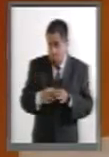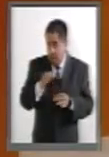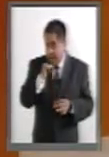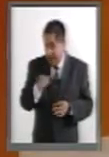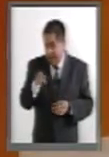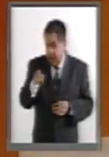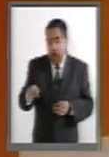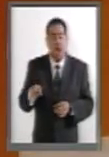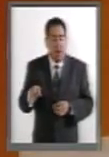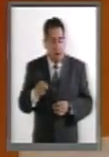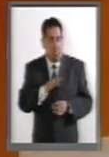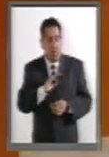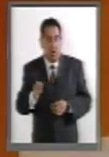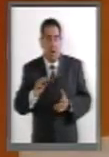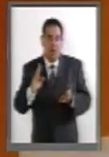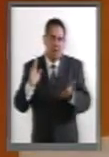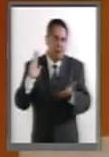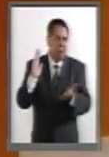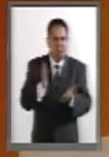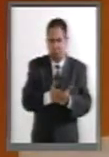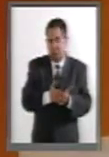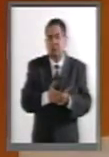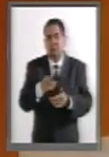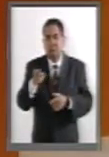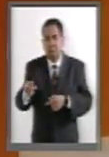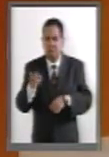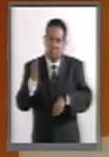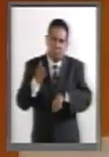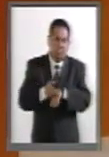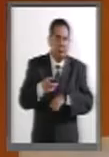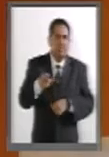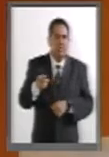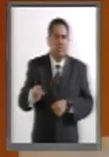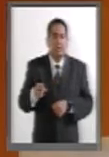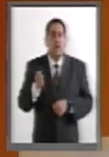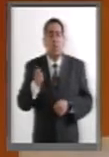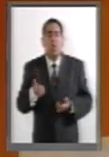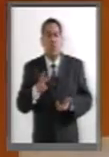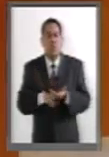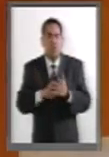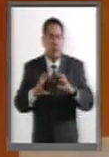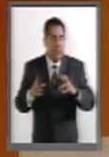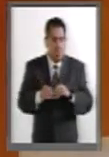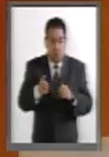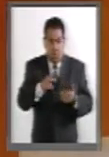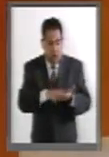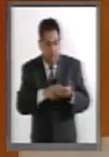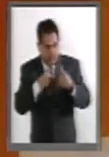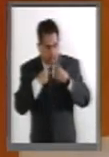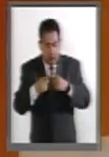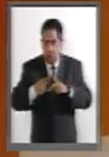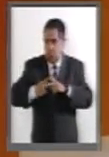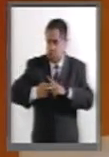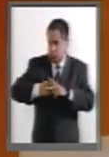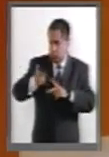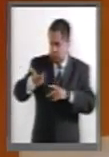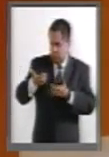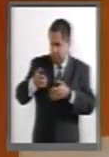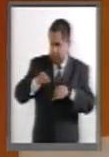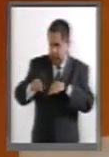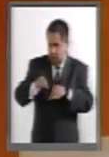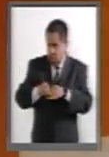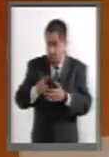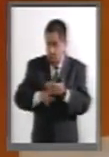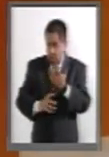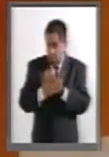hará acreedor a una sanción pecuniaria equivalente a la cantidad que cotizó sus servicios en